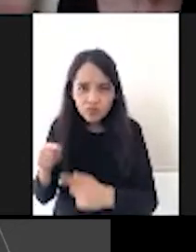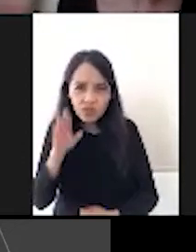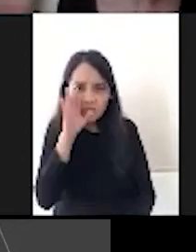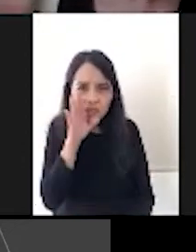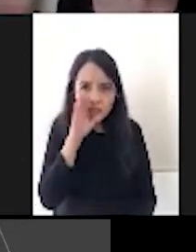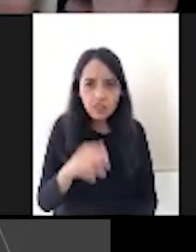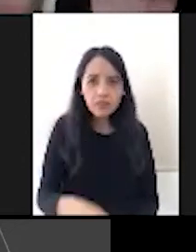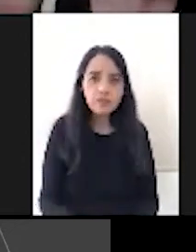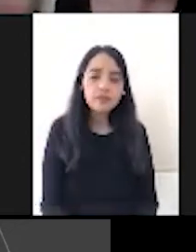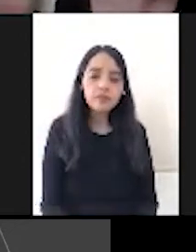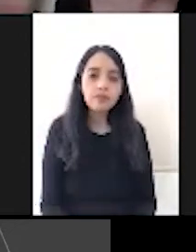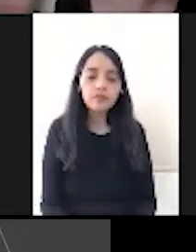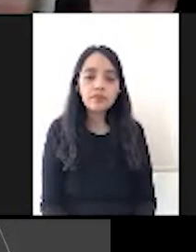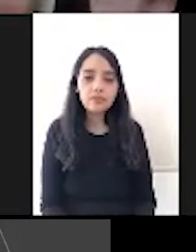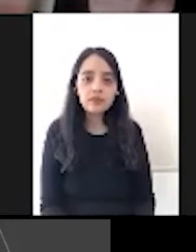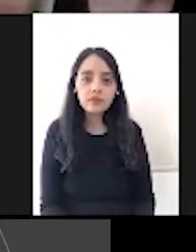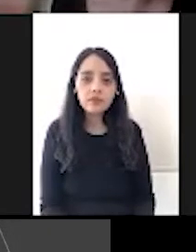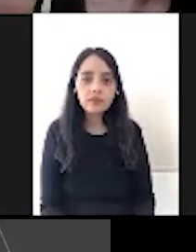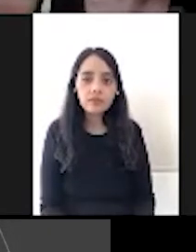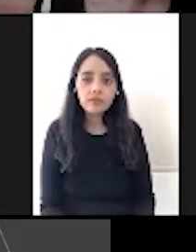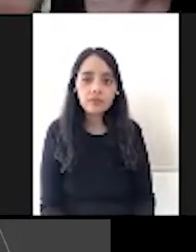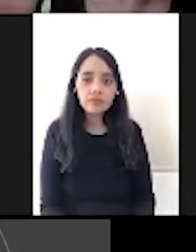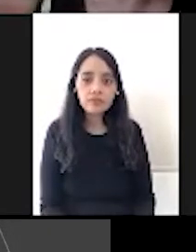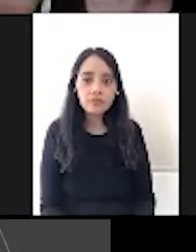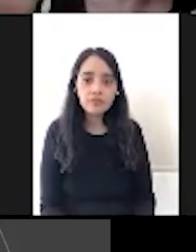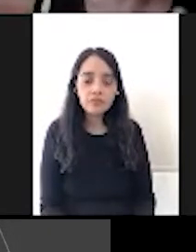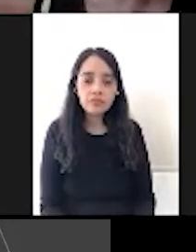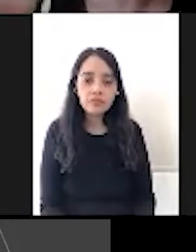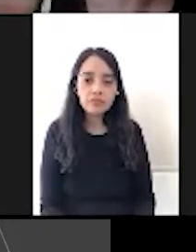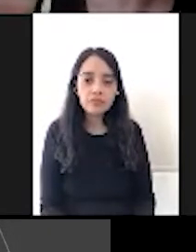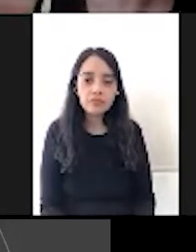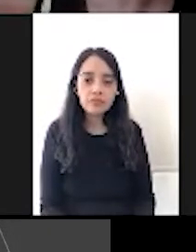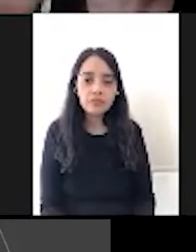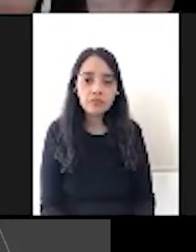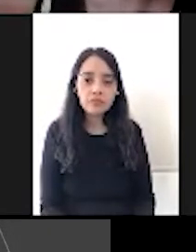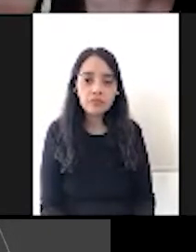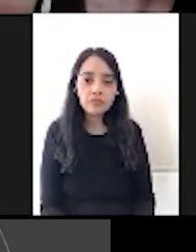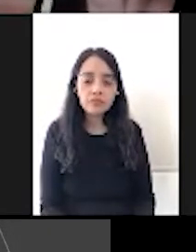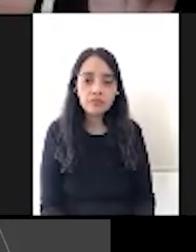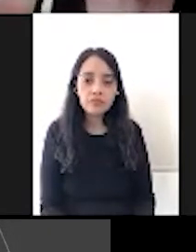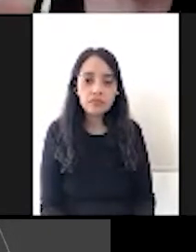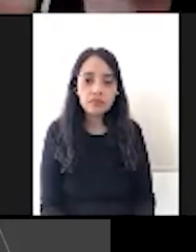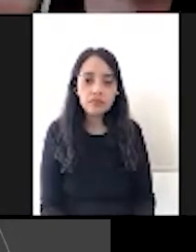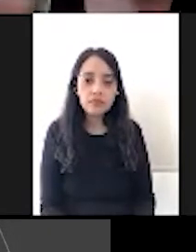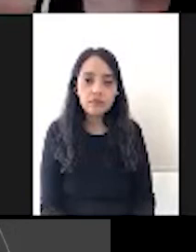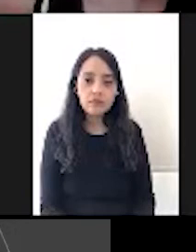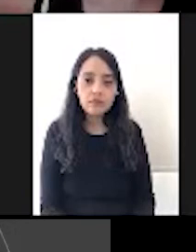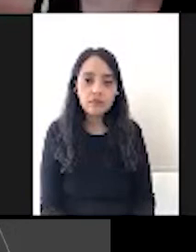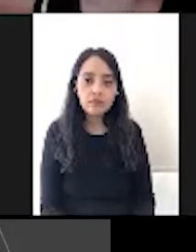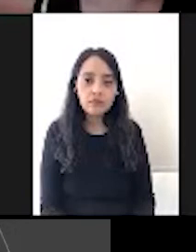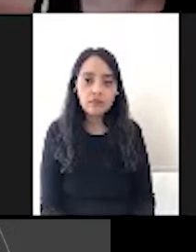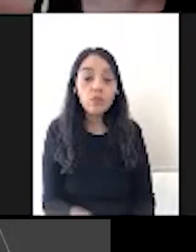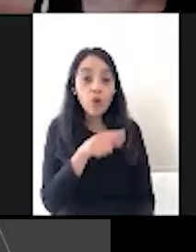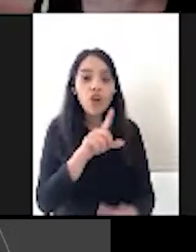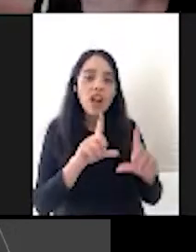misma especie. Probablemente para todos ustedes es bastante sencillo distinguir acá un perro de otro porque son perros de razas distintas.